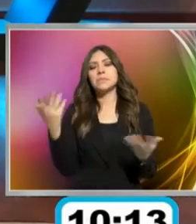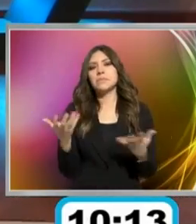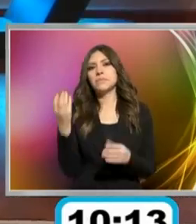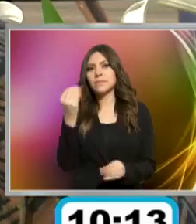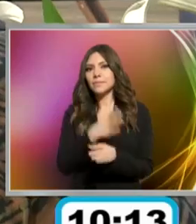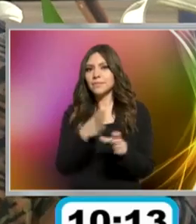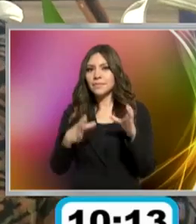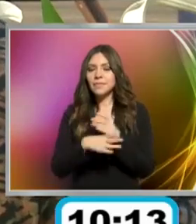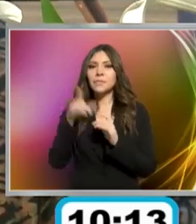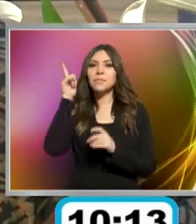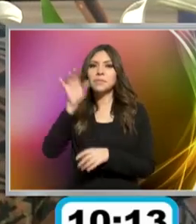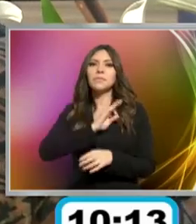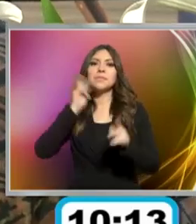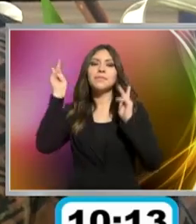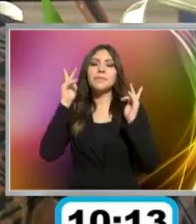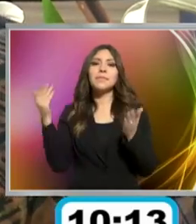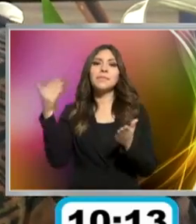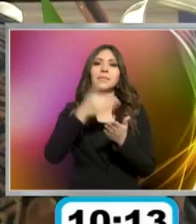cosas. Ojalá que nos puedan visitar en